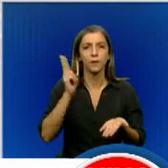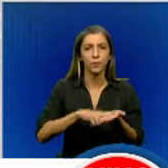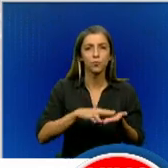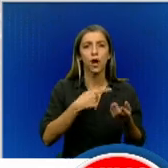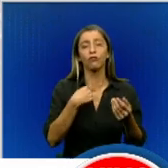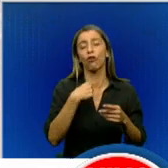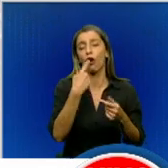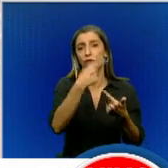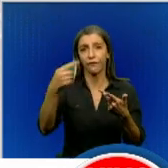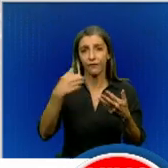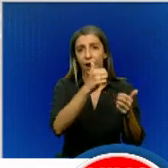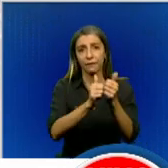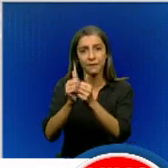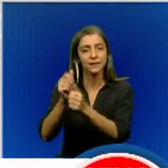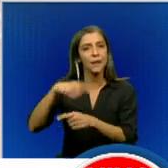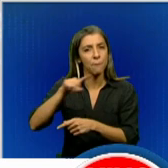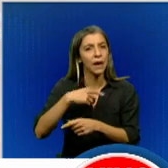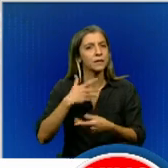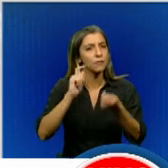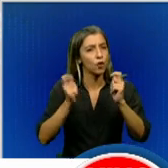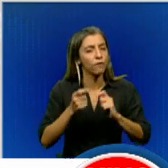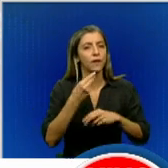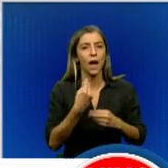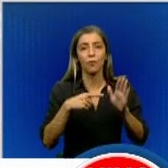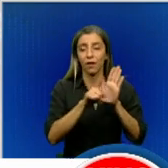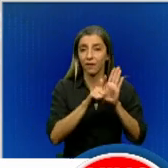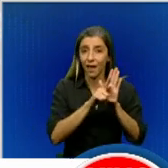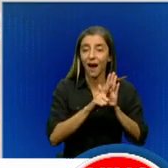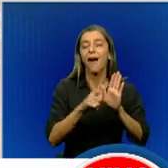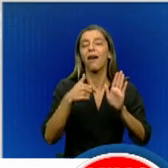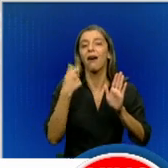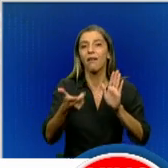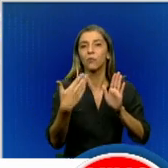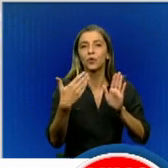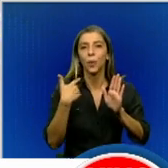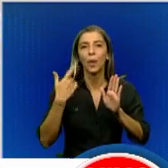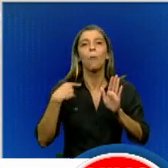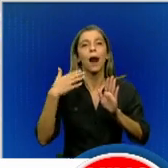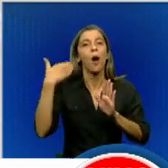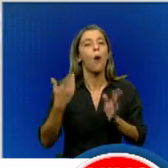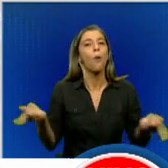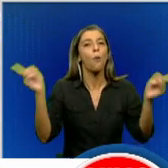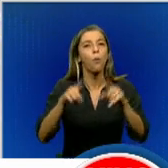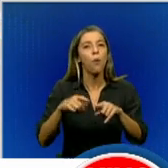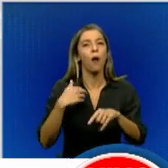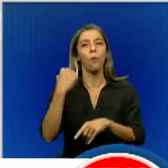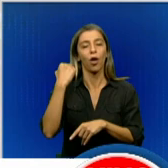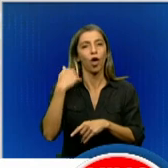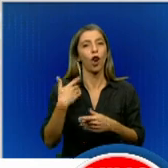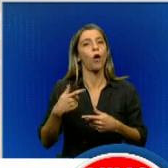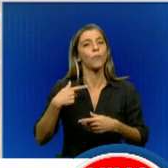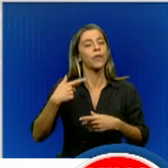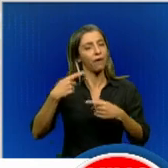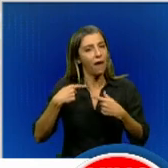también a sesionar para convertir en ley un proyecto que va a fortalecer el camino de la recuperación de la sostenibilidad fiscal y eso